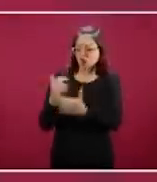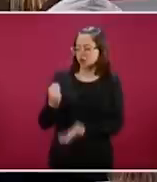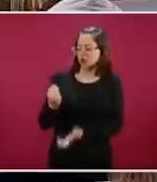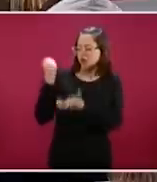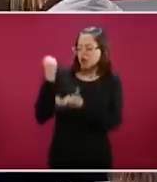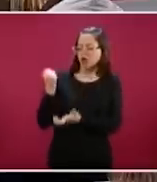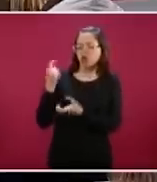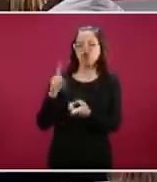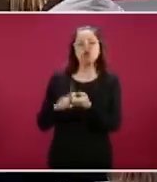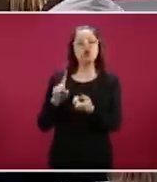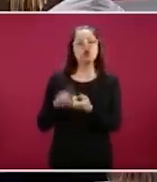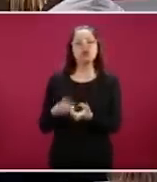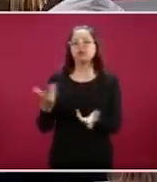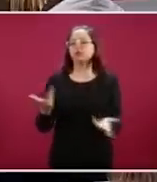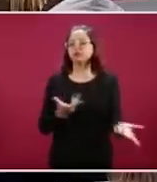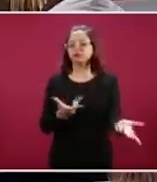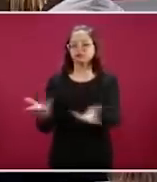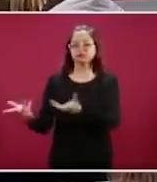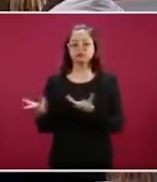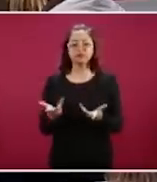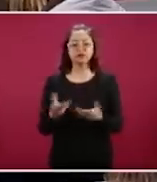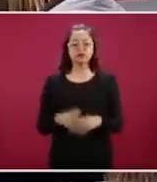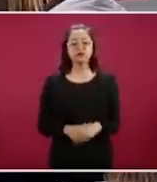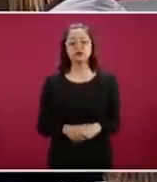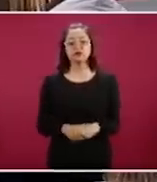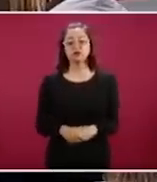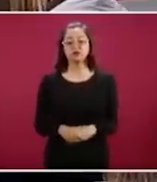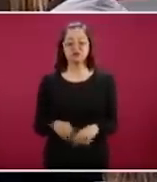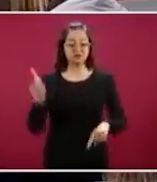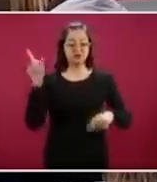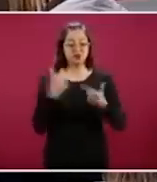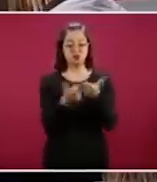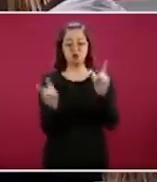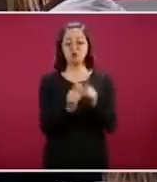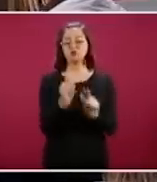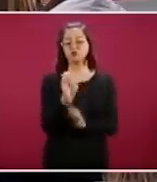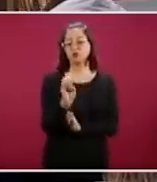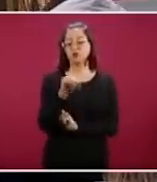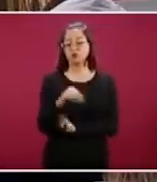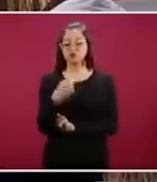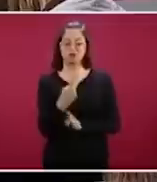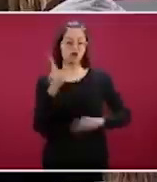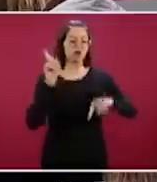El ahorro por no tener al Estado Mayor Presidencial.